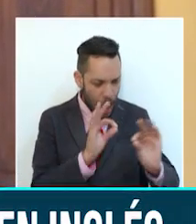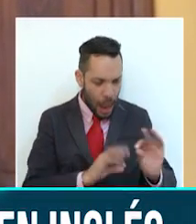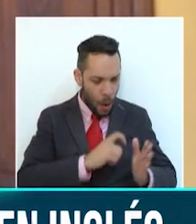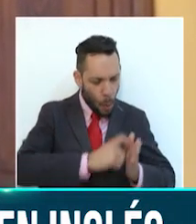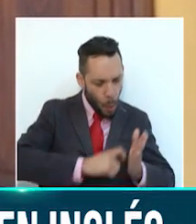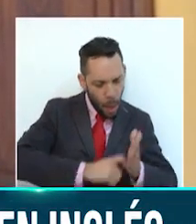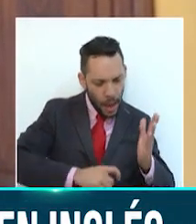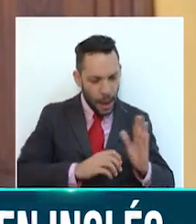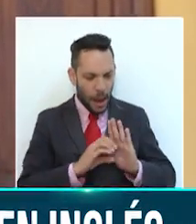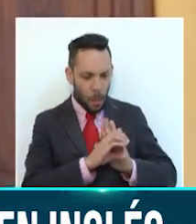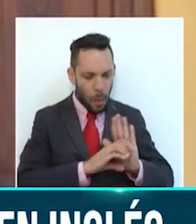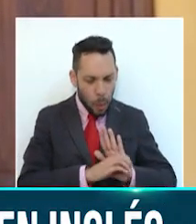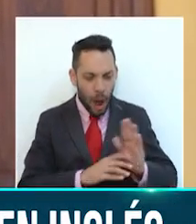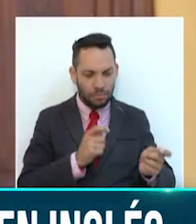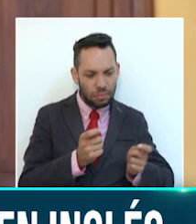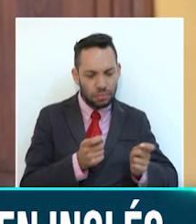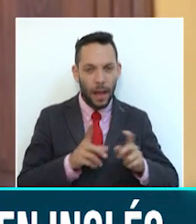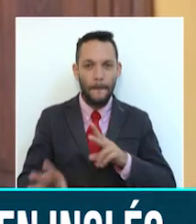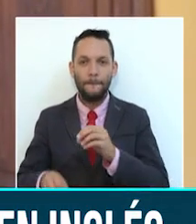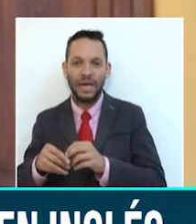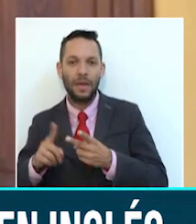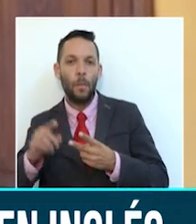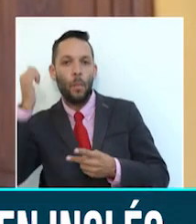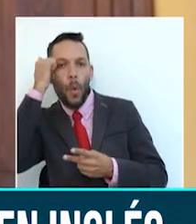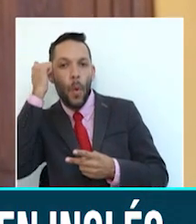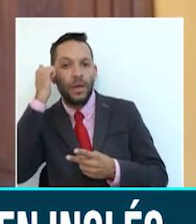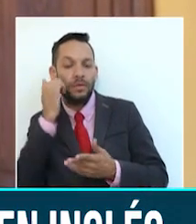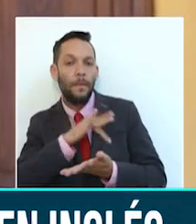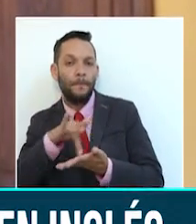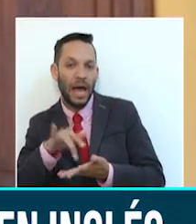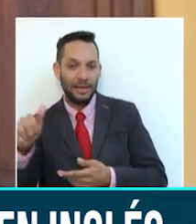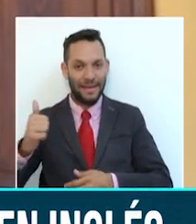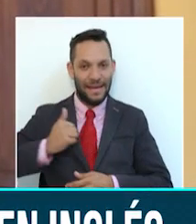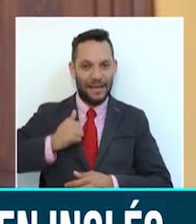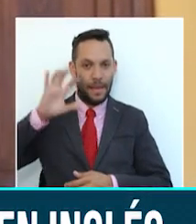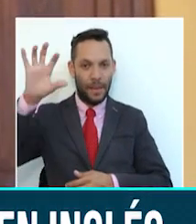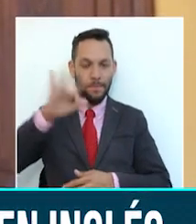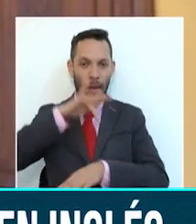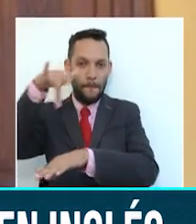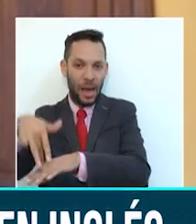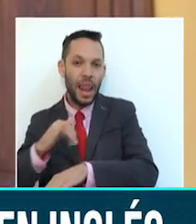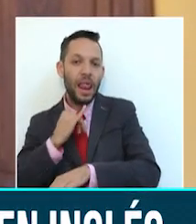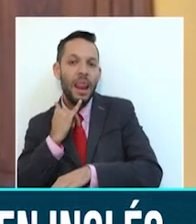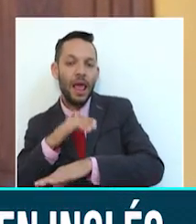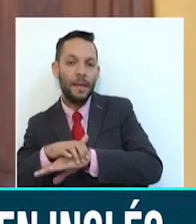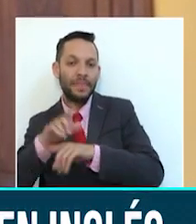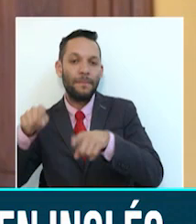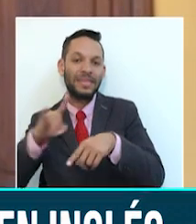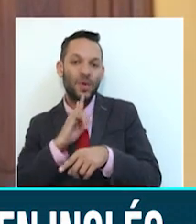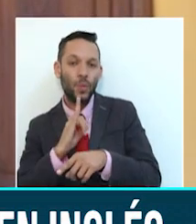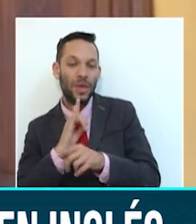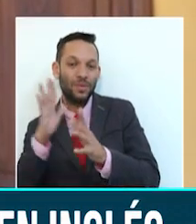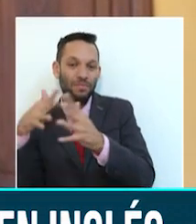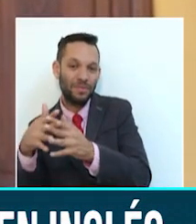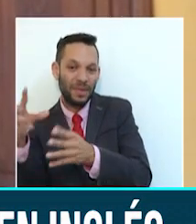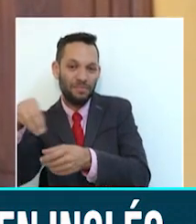como referencia, y profesores que han viajado a Canadá, y a Estados Unidos a